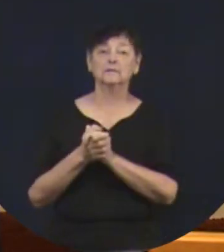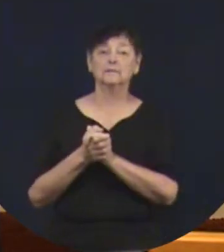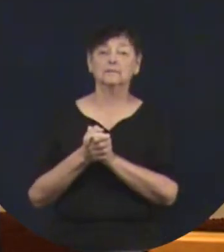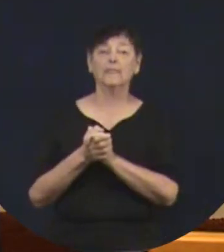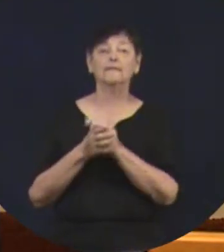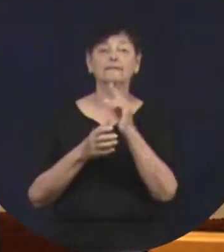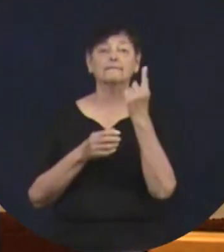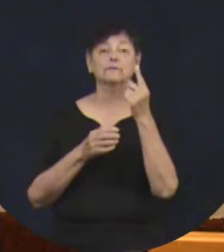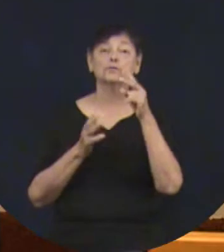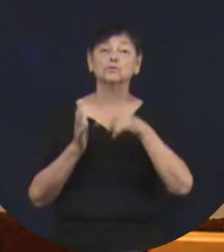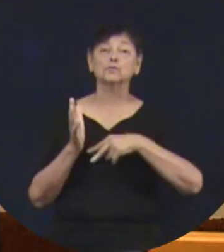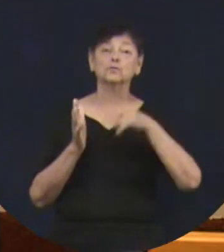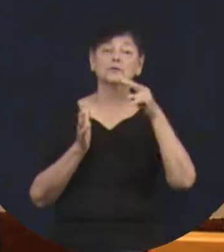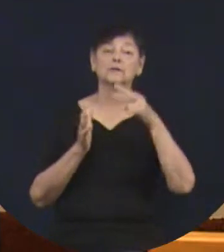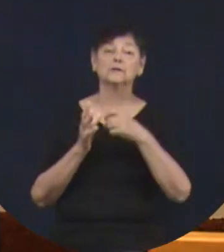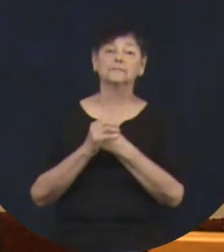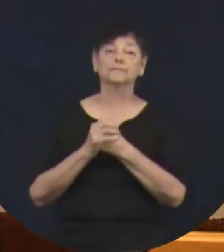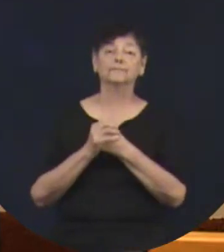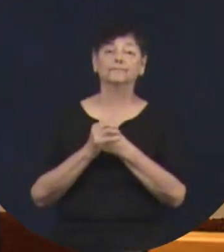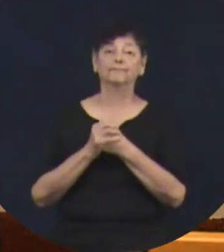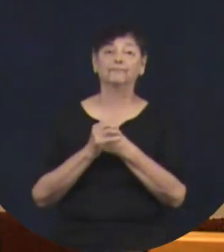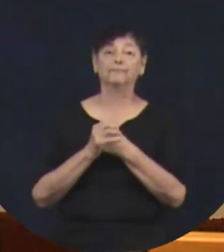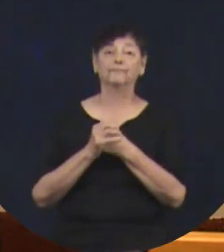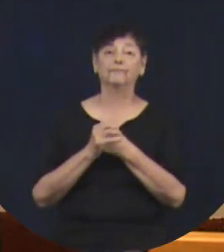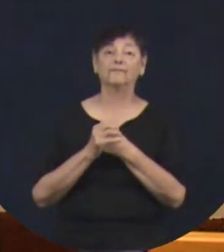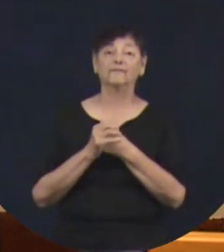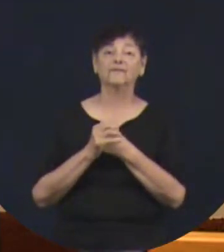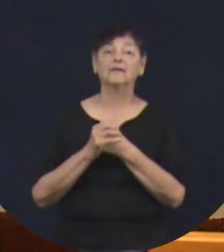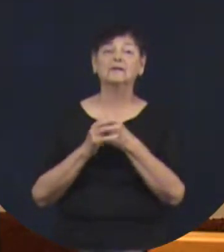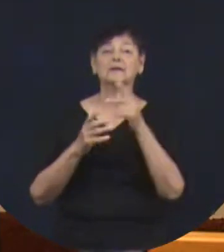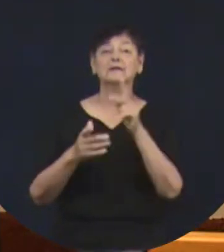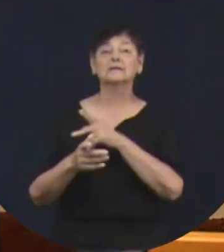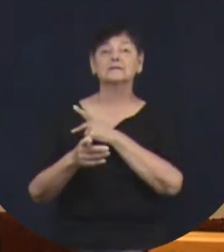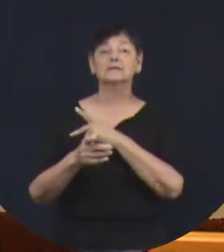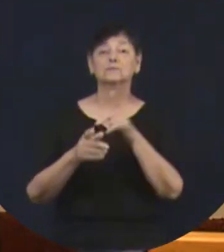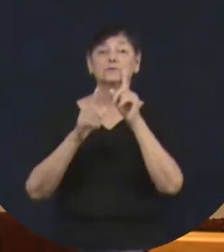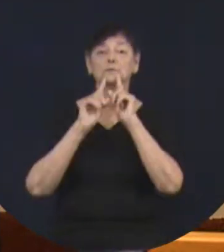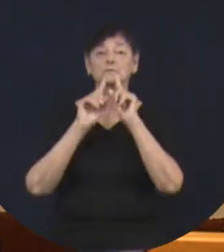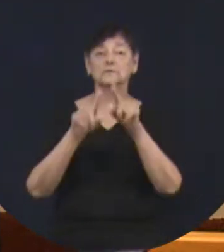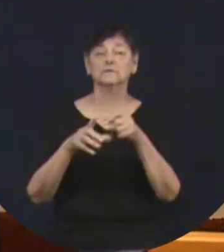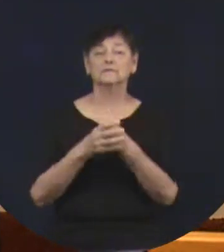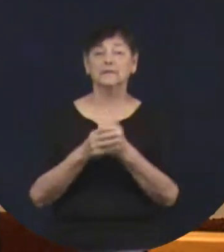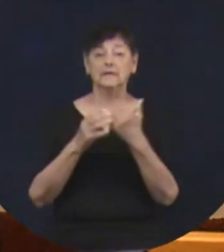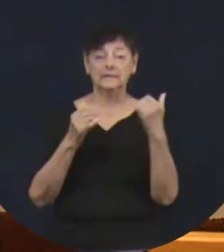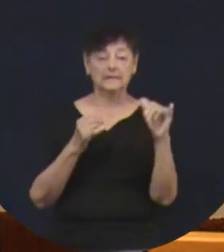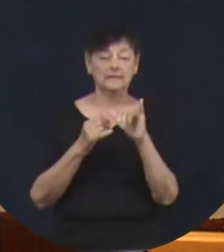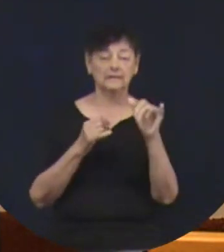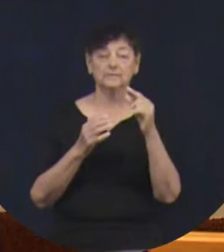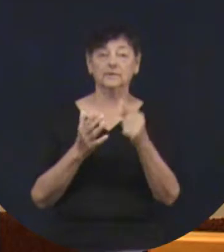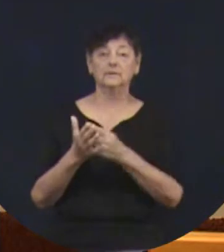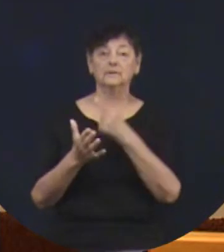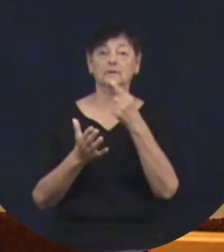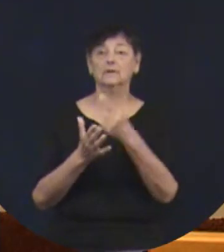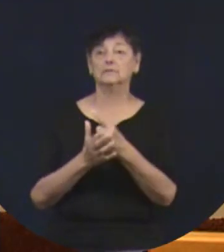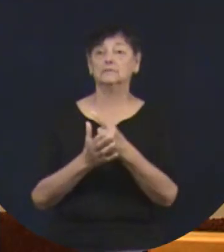En la primera lectura, en el Salmo responsorial y también en el